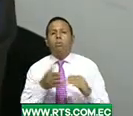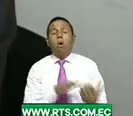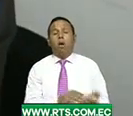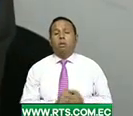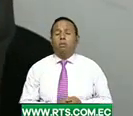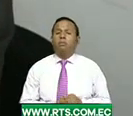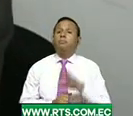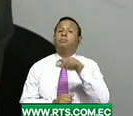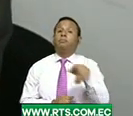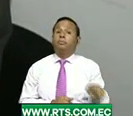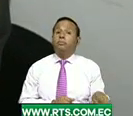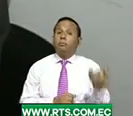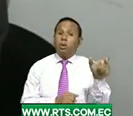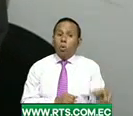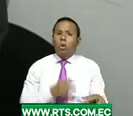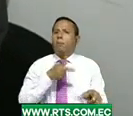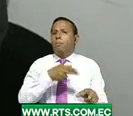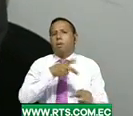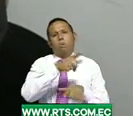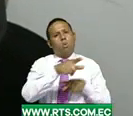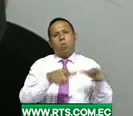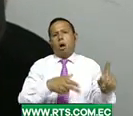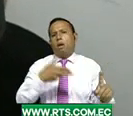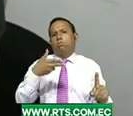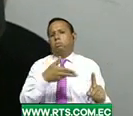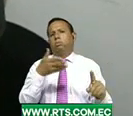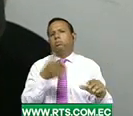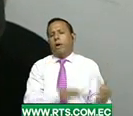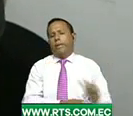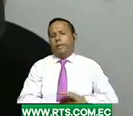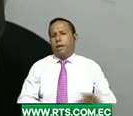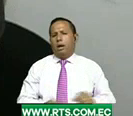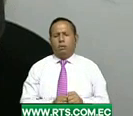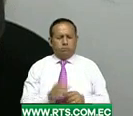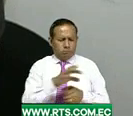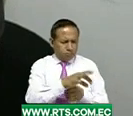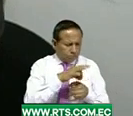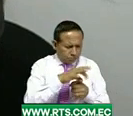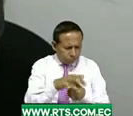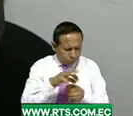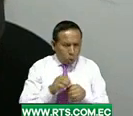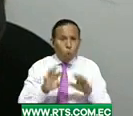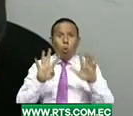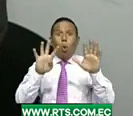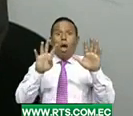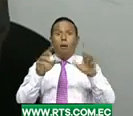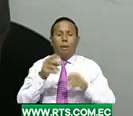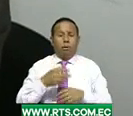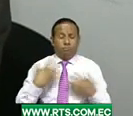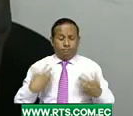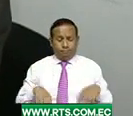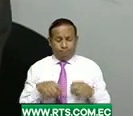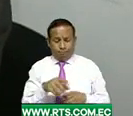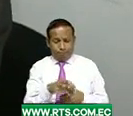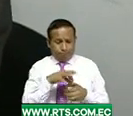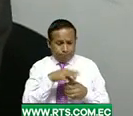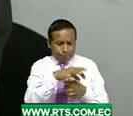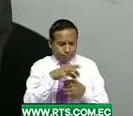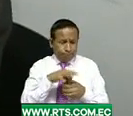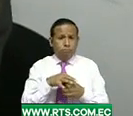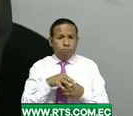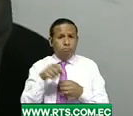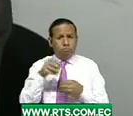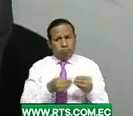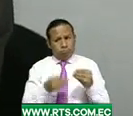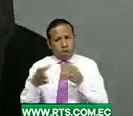sido ejecutado en el lugar donde se encontraron aproximadamente 9 indicios balísticos, los mismos que fueron ingresados para el